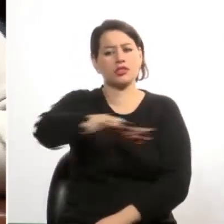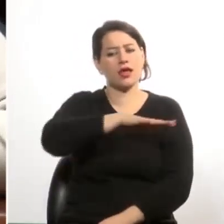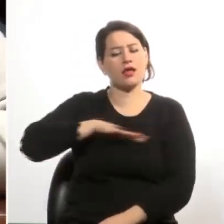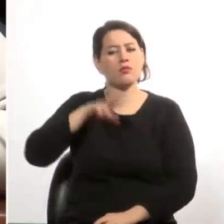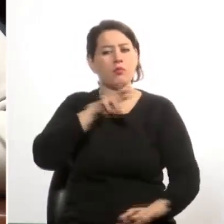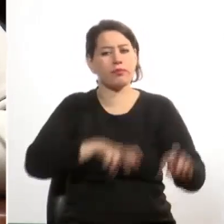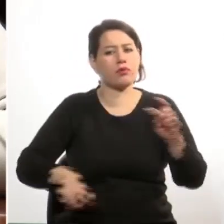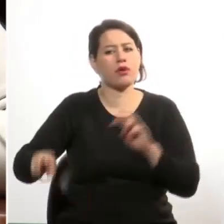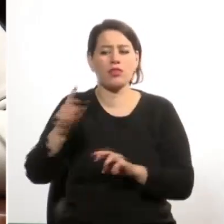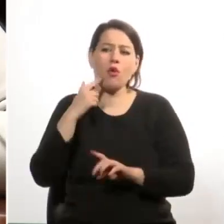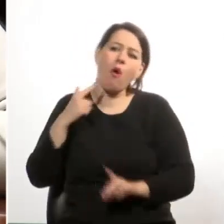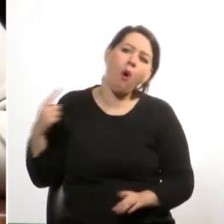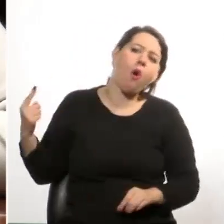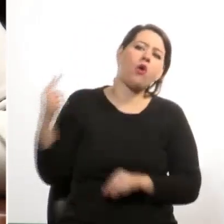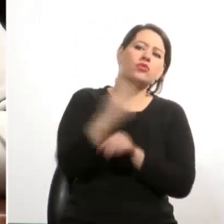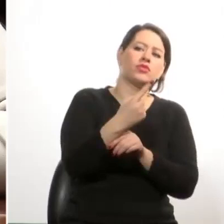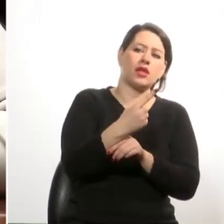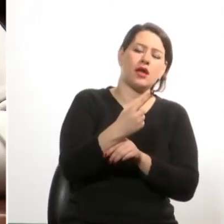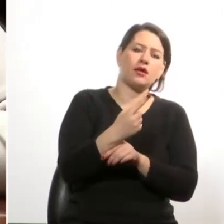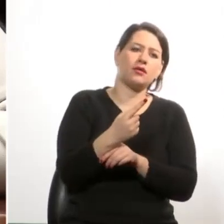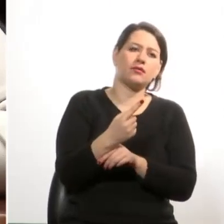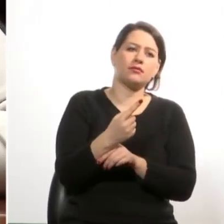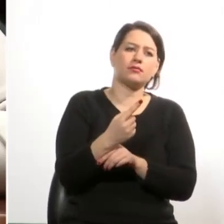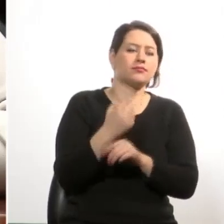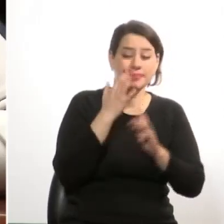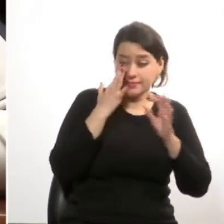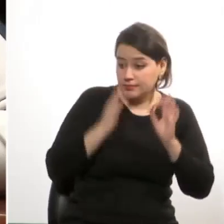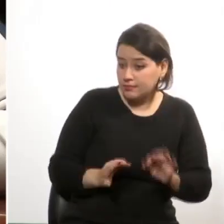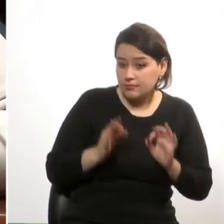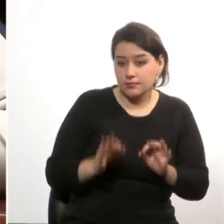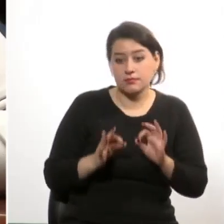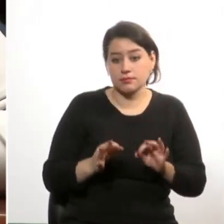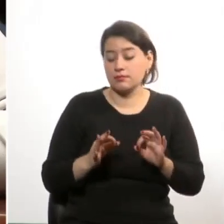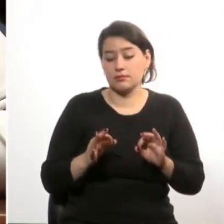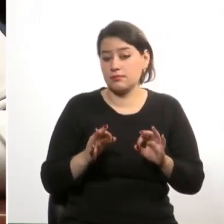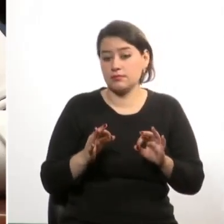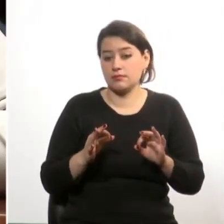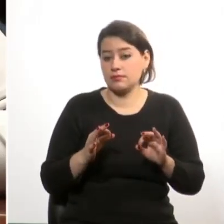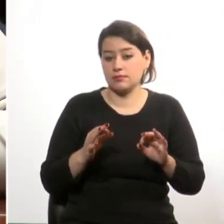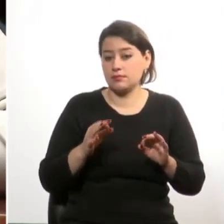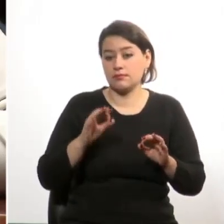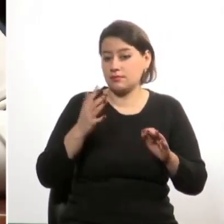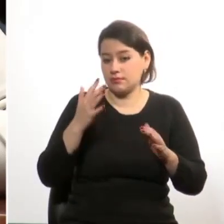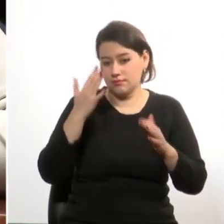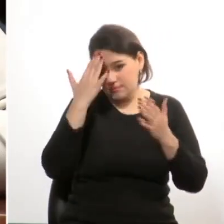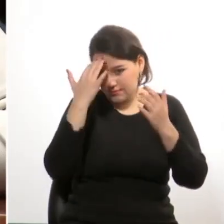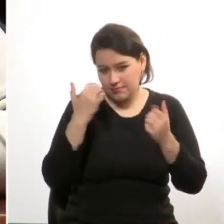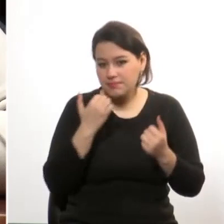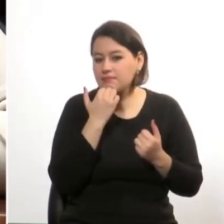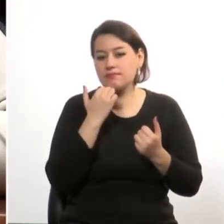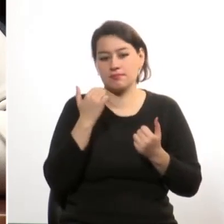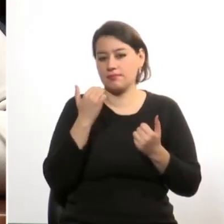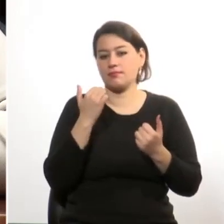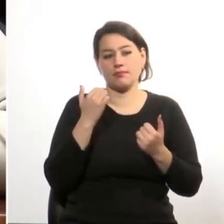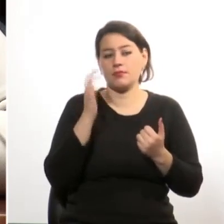procurando contrarrestar lo que era una realidad que rompía los ojos del terrorismo de Estado practicado